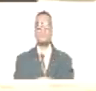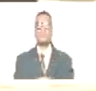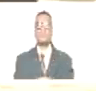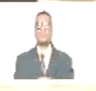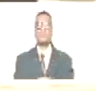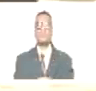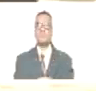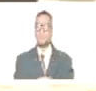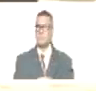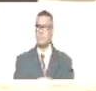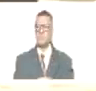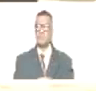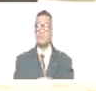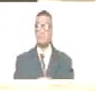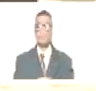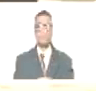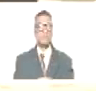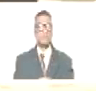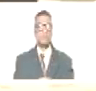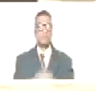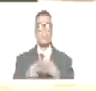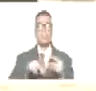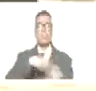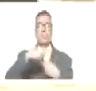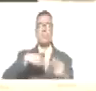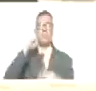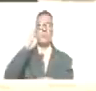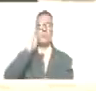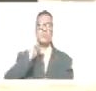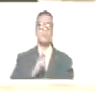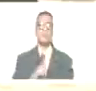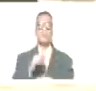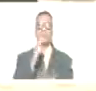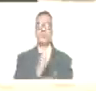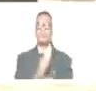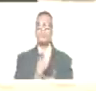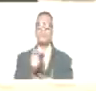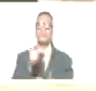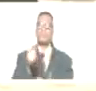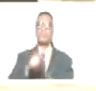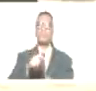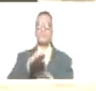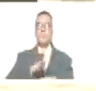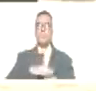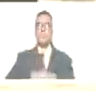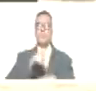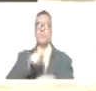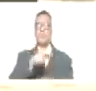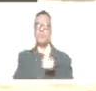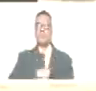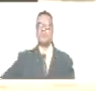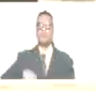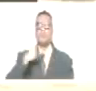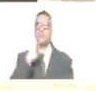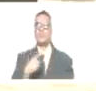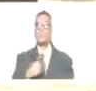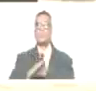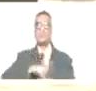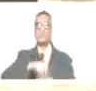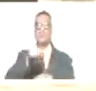Y la revolución bolivariana, cada vez que ha ocurrido eso, presidente, de hechos de corrupción, ahí hemos